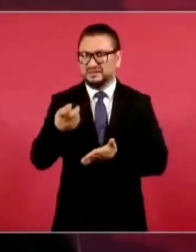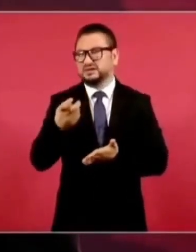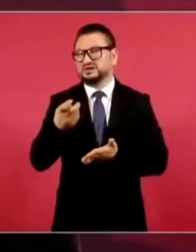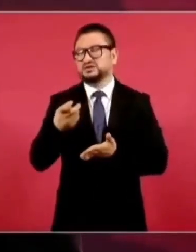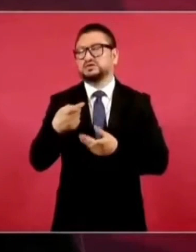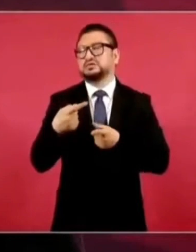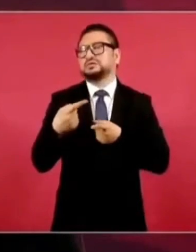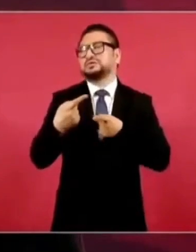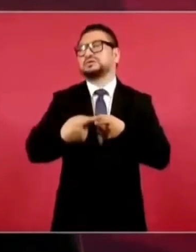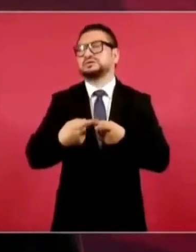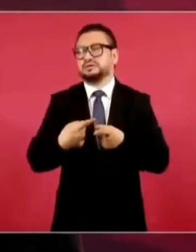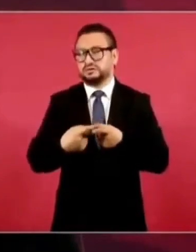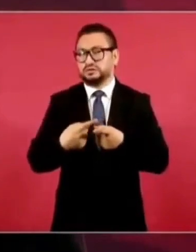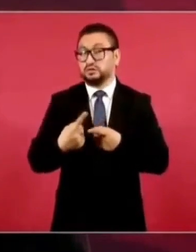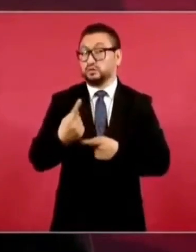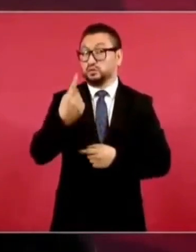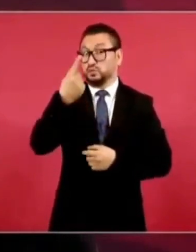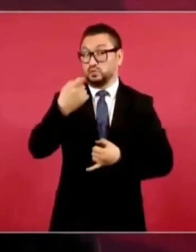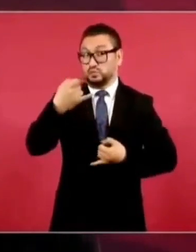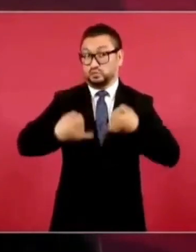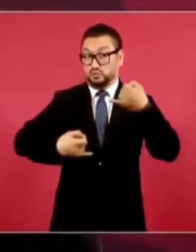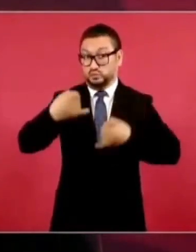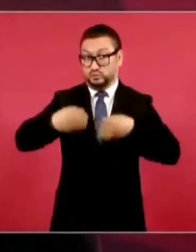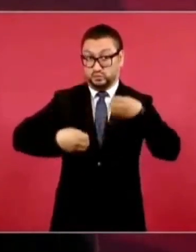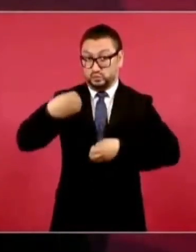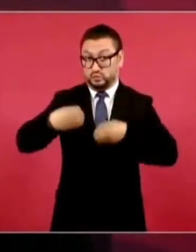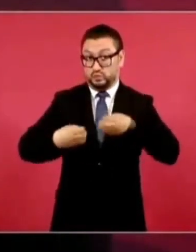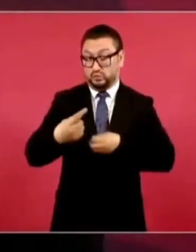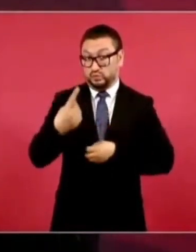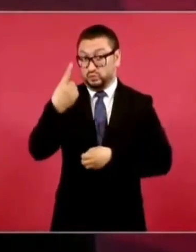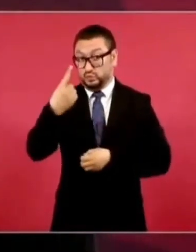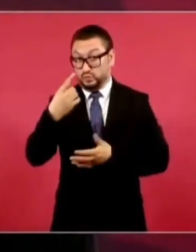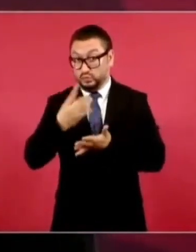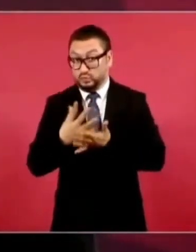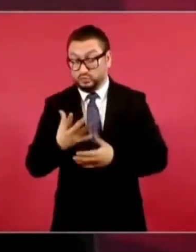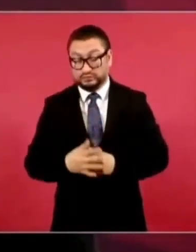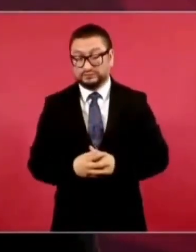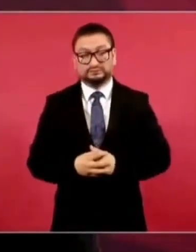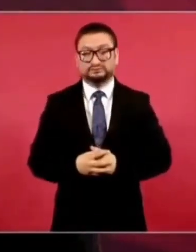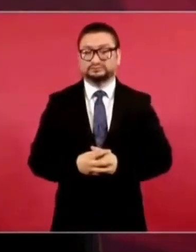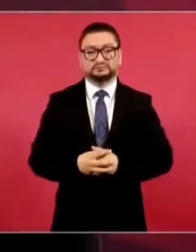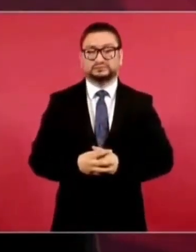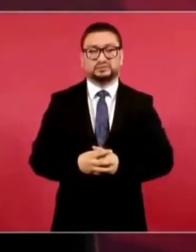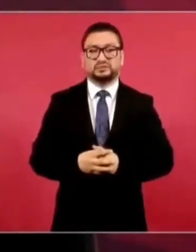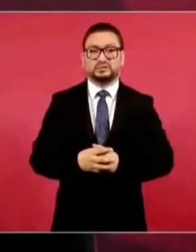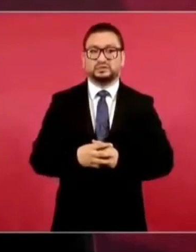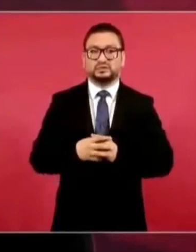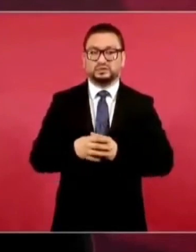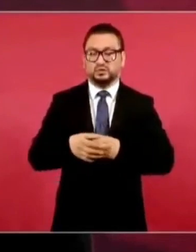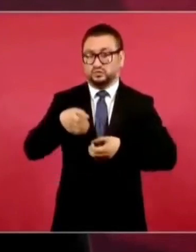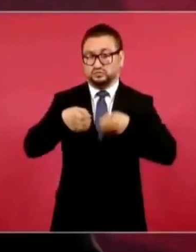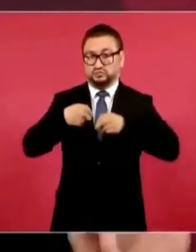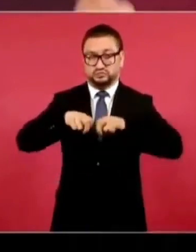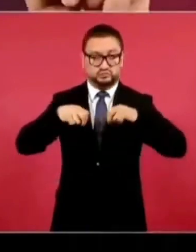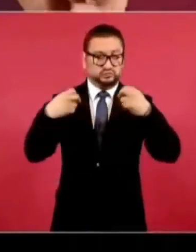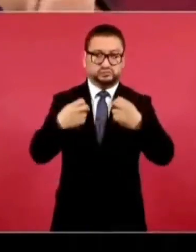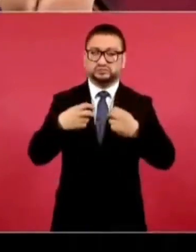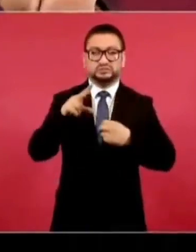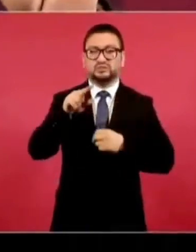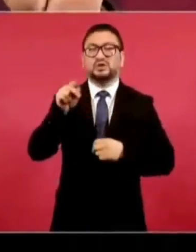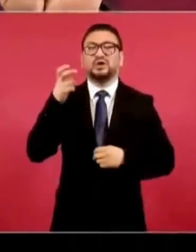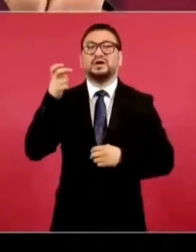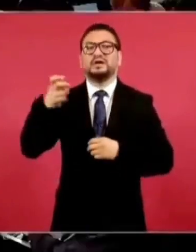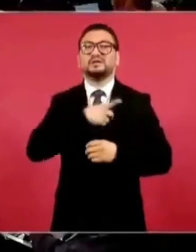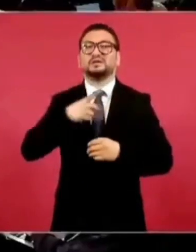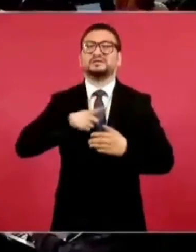no es un asunto de un juez o de un ministro, mejor dicho, de un magistrado. Esto lo tuvieron que haber